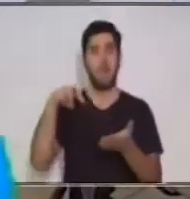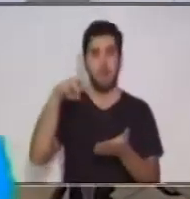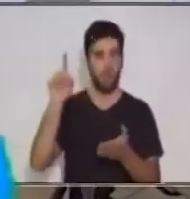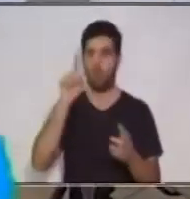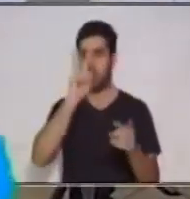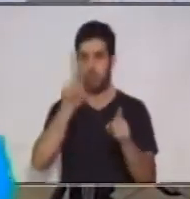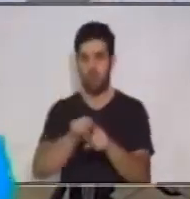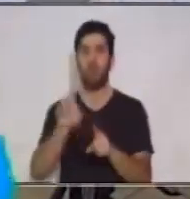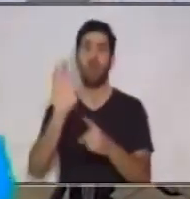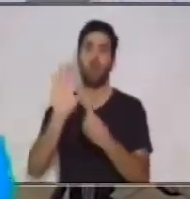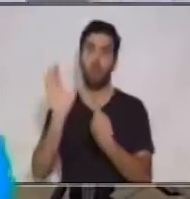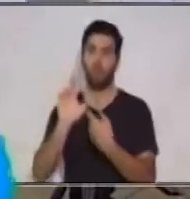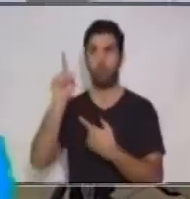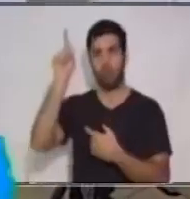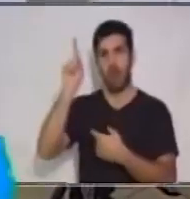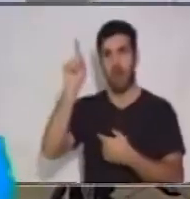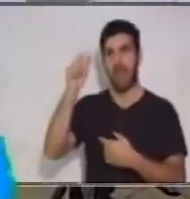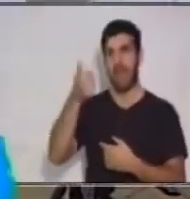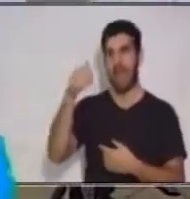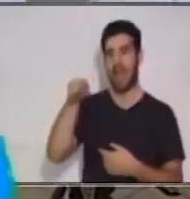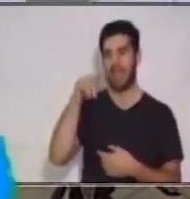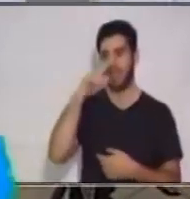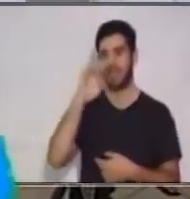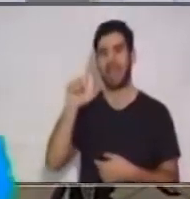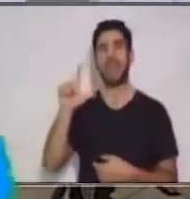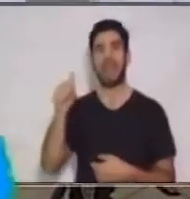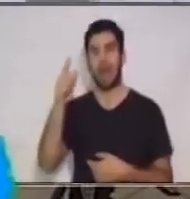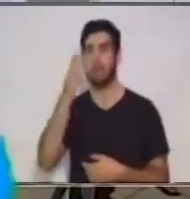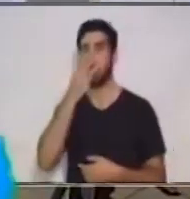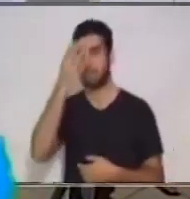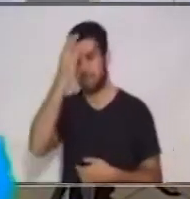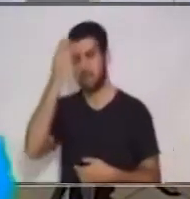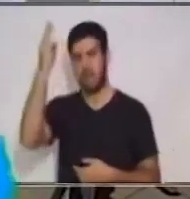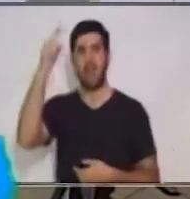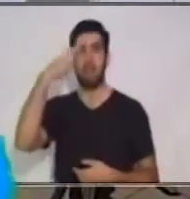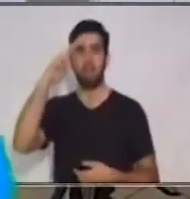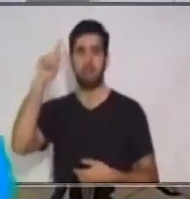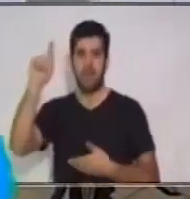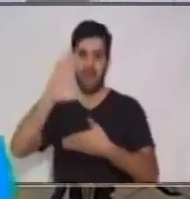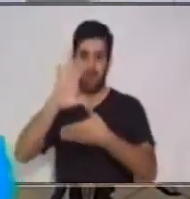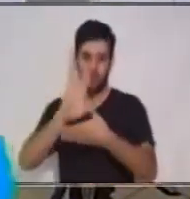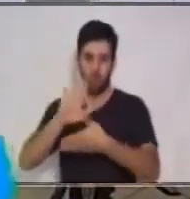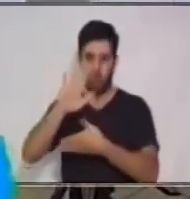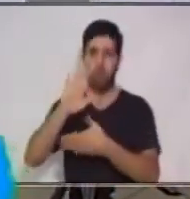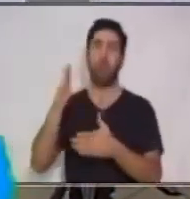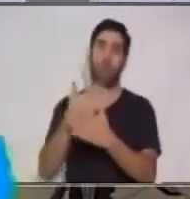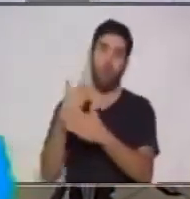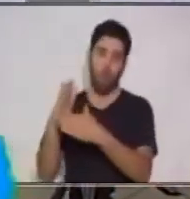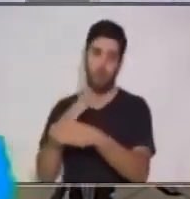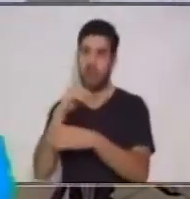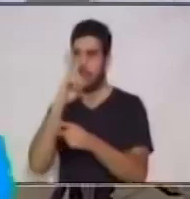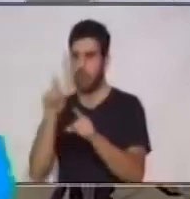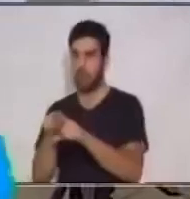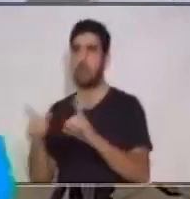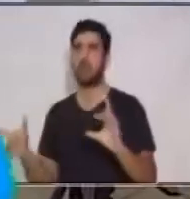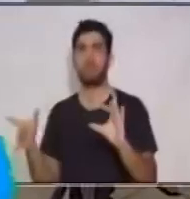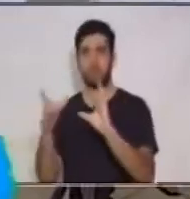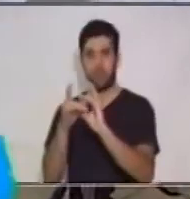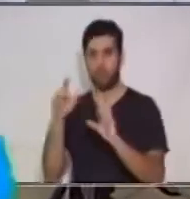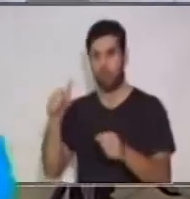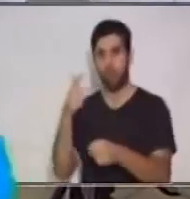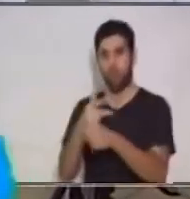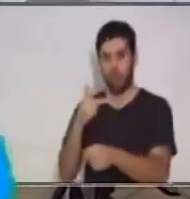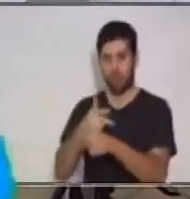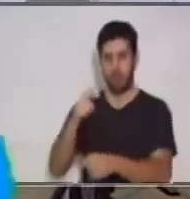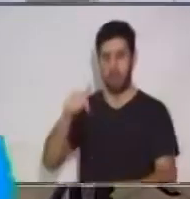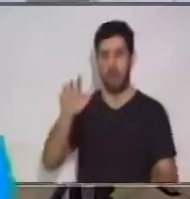en la cultura azteca, porque recordemos que ellos comparten, o en algún momento también esa civilización compartió territorio